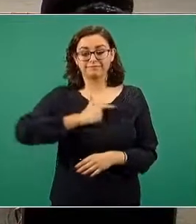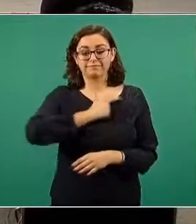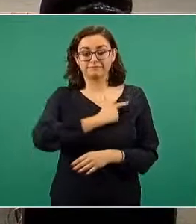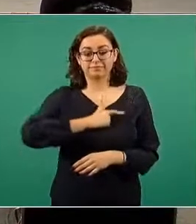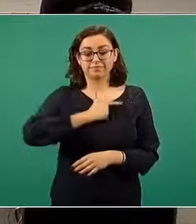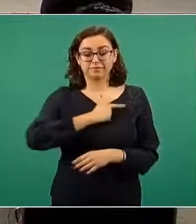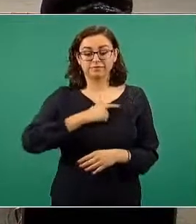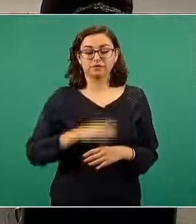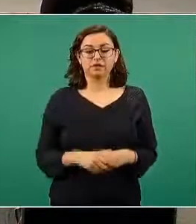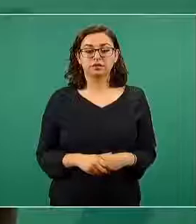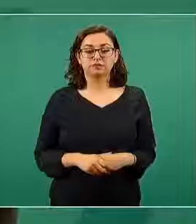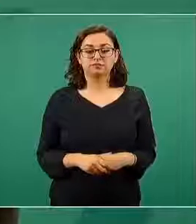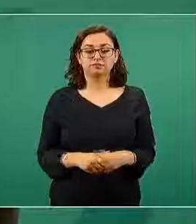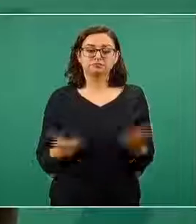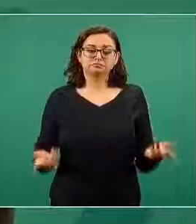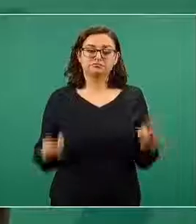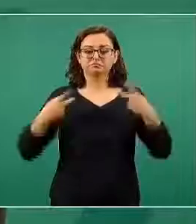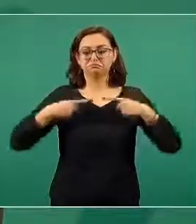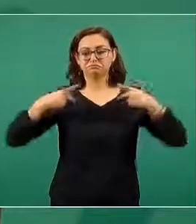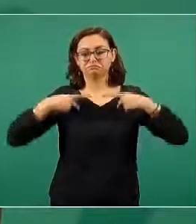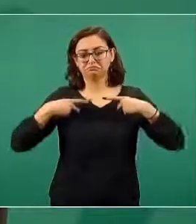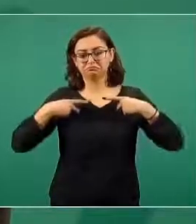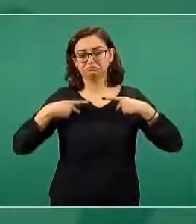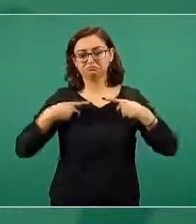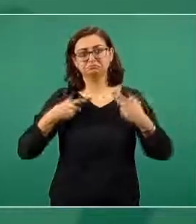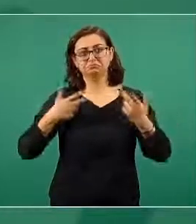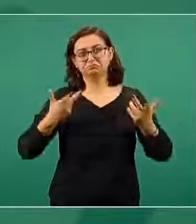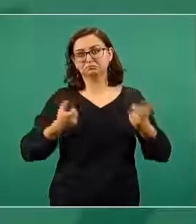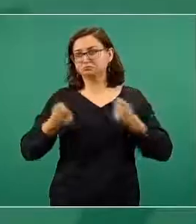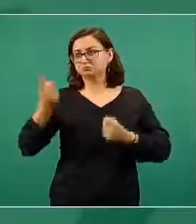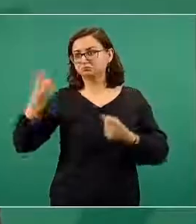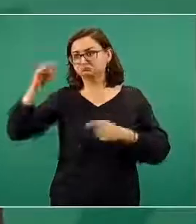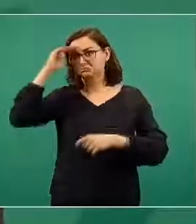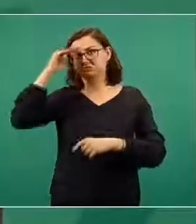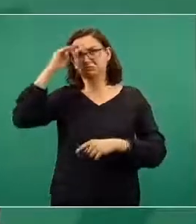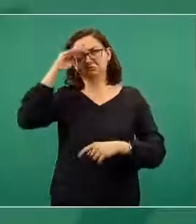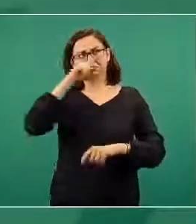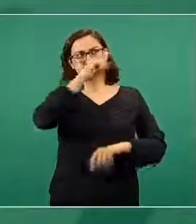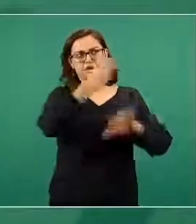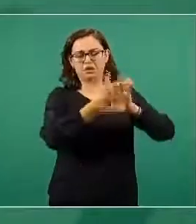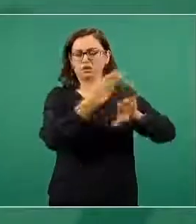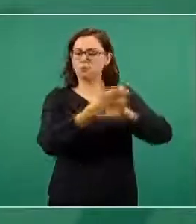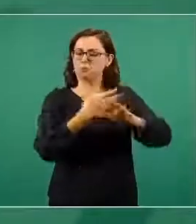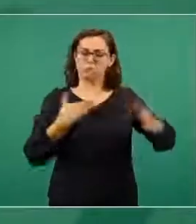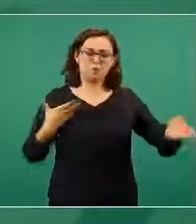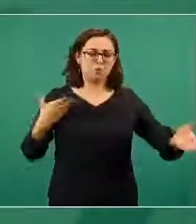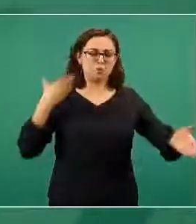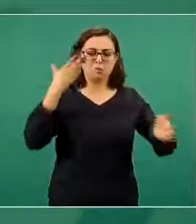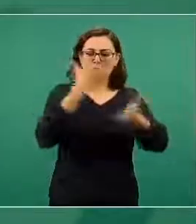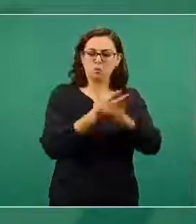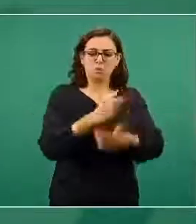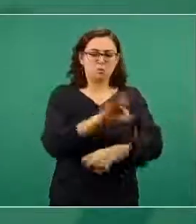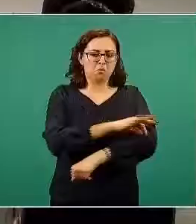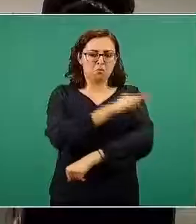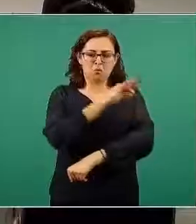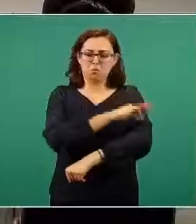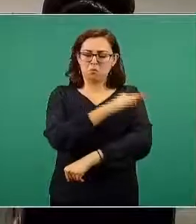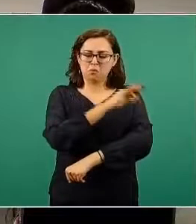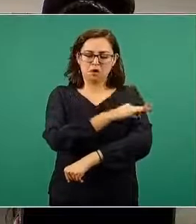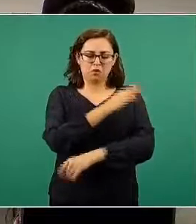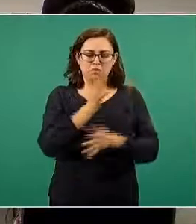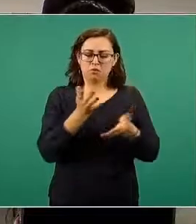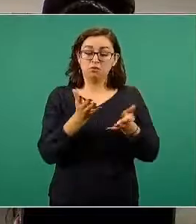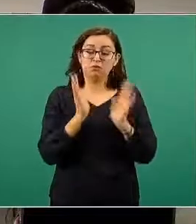que hayan tomado la decisión de acudir a los Estados Unidos a aplicarse una vacuna contra